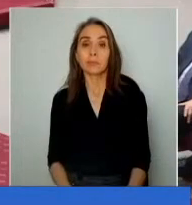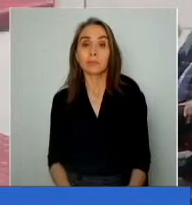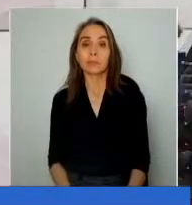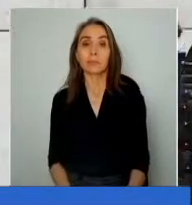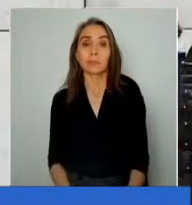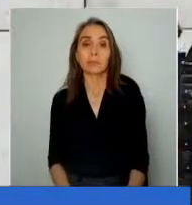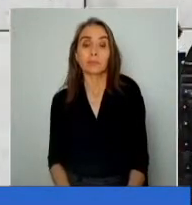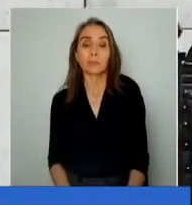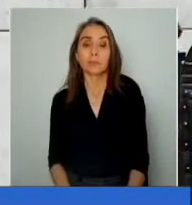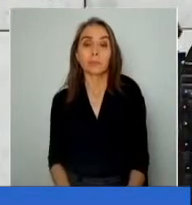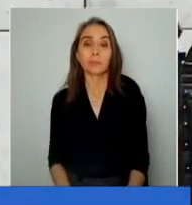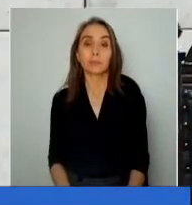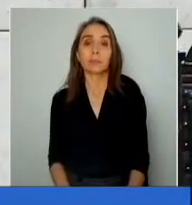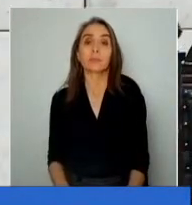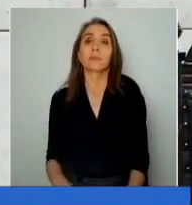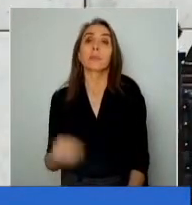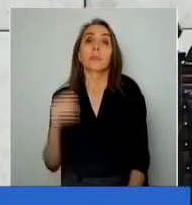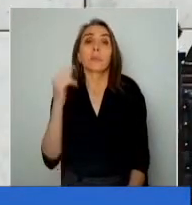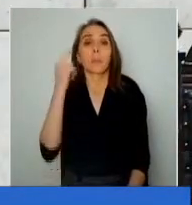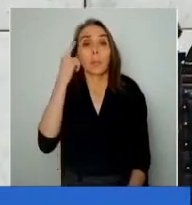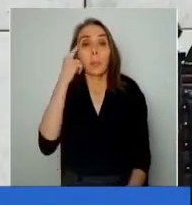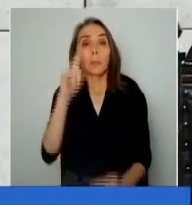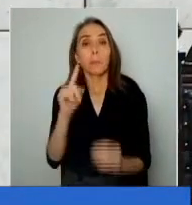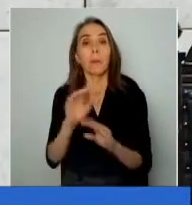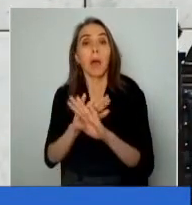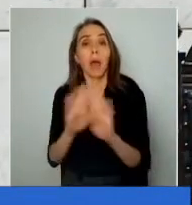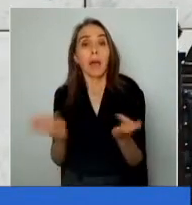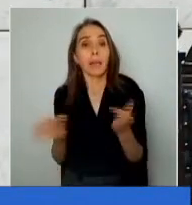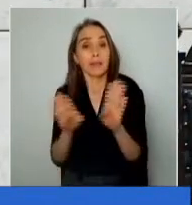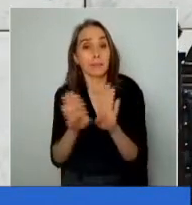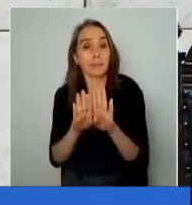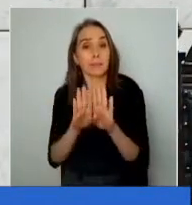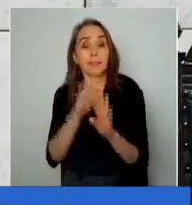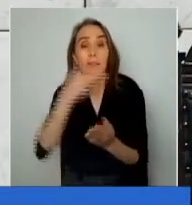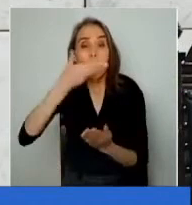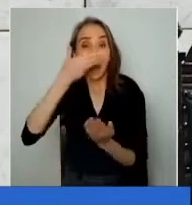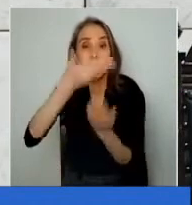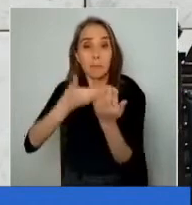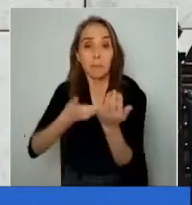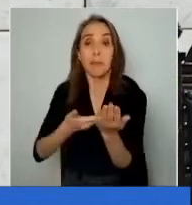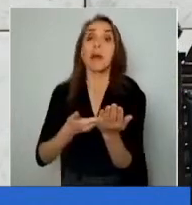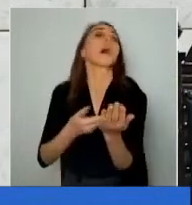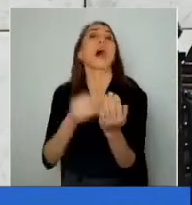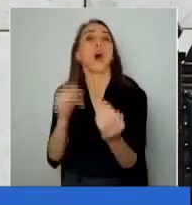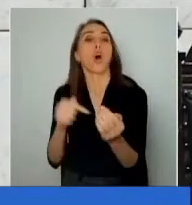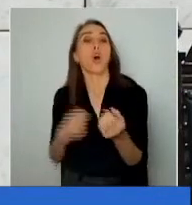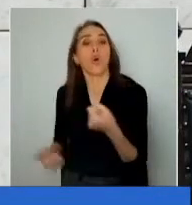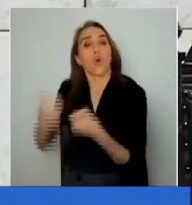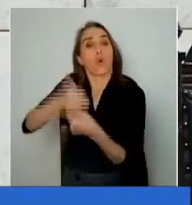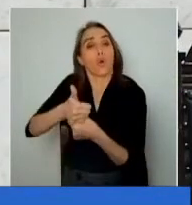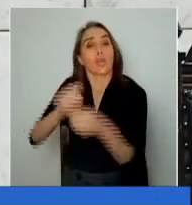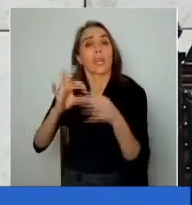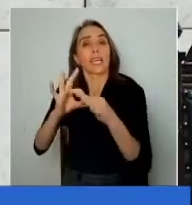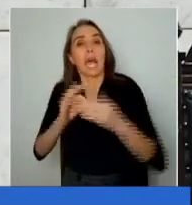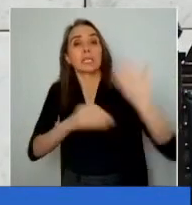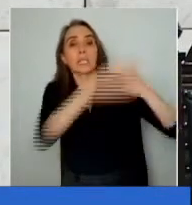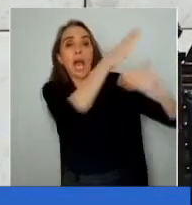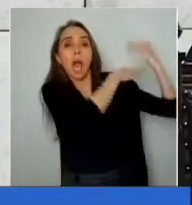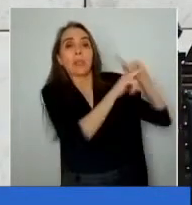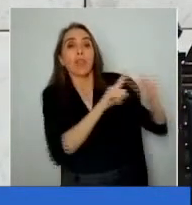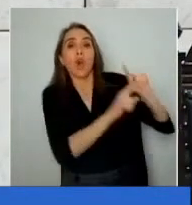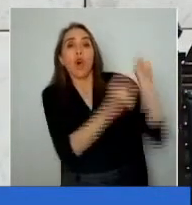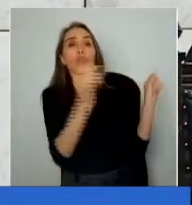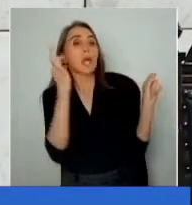para cerrar Hoy estamos acá porque otras y otros más atrás que ayer